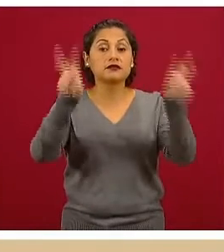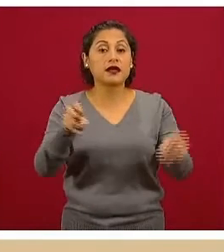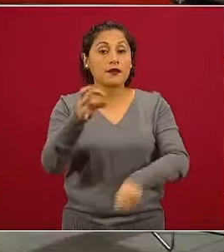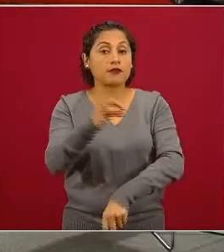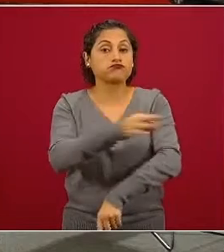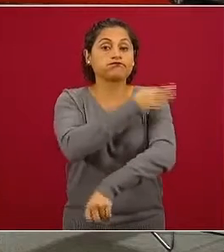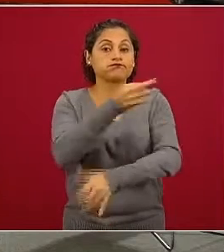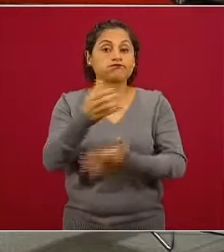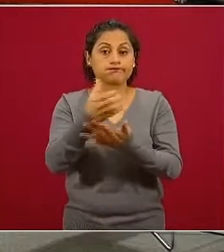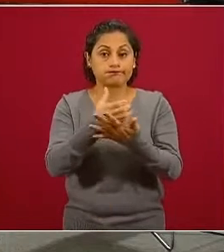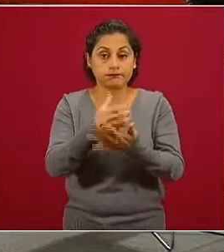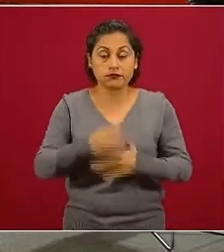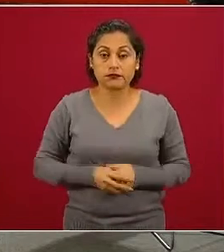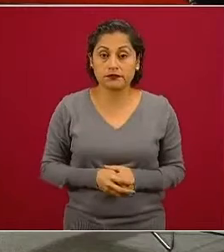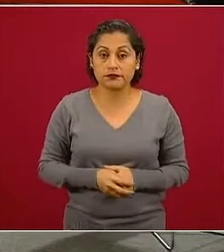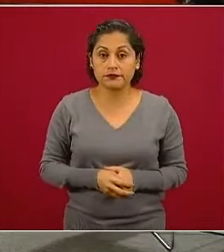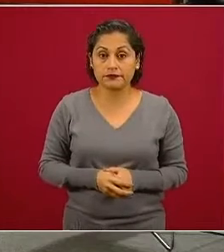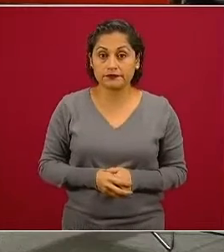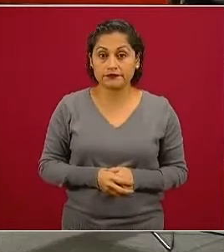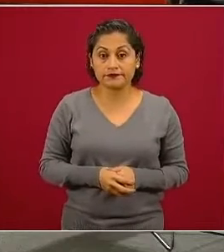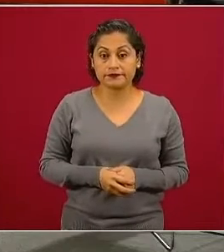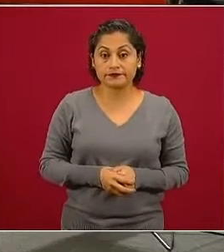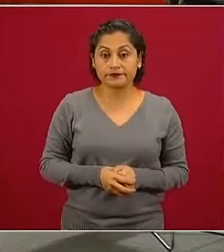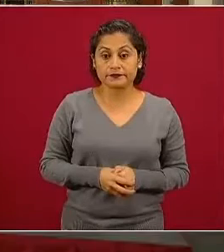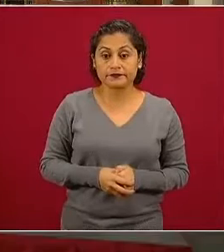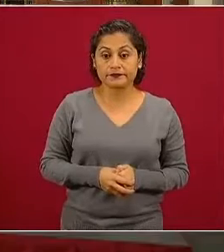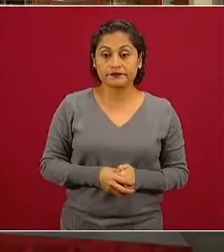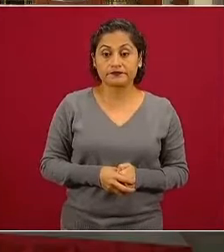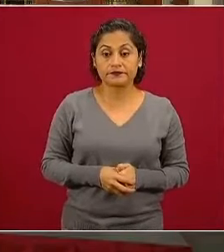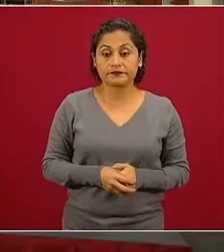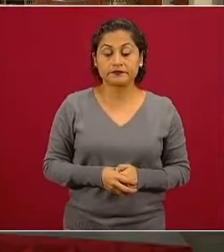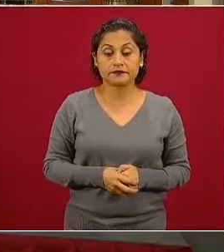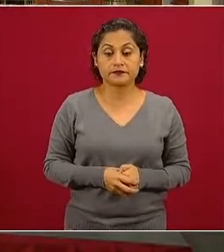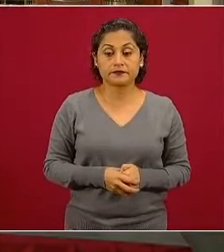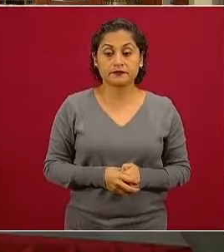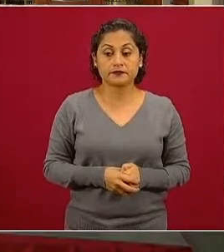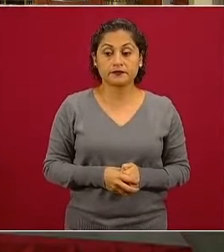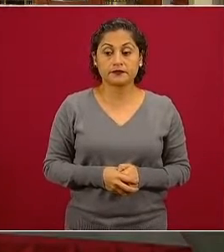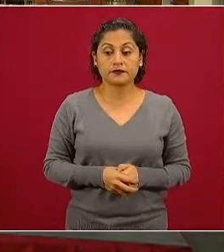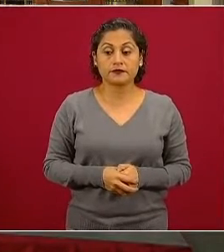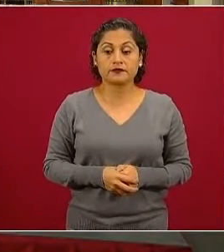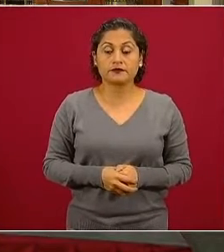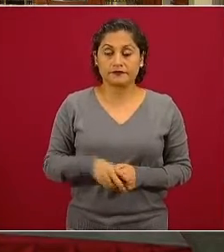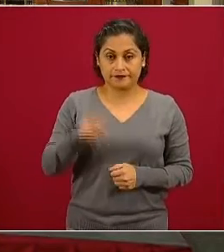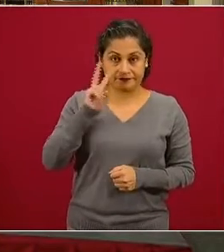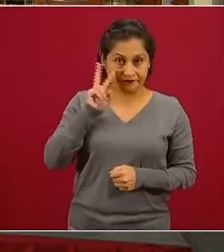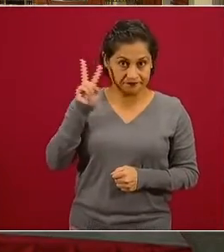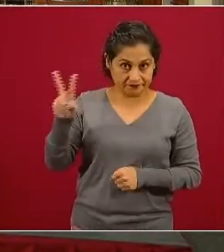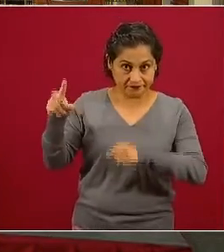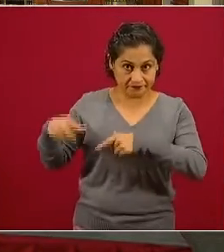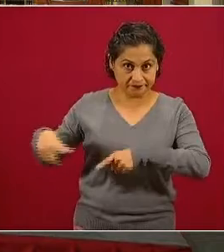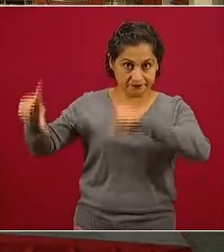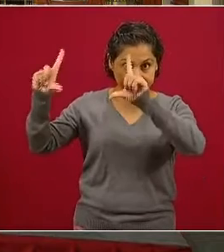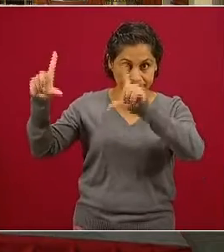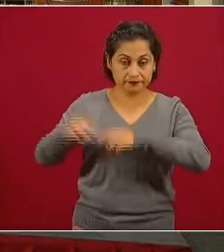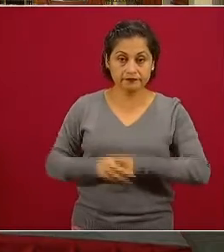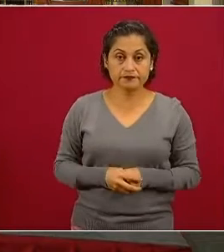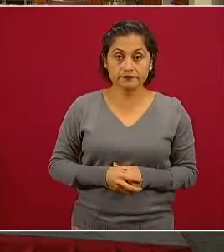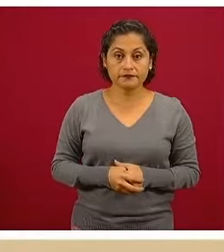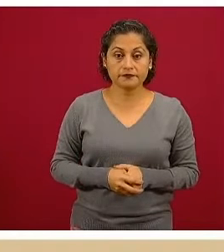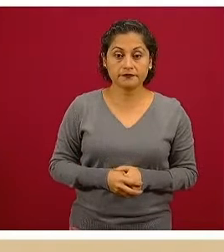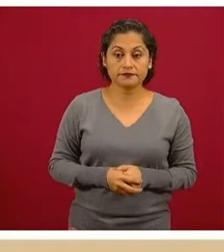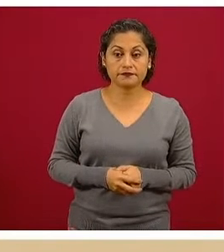24% en julio, 55% en agosto, 21% hasta el 12 de septiembre, es decir, que es muy probable que septiembre sea